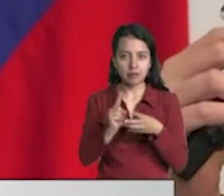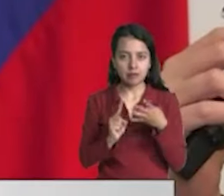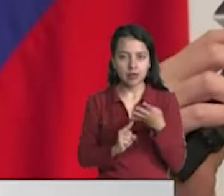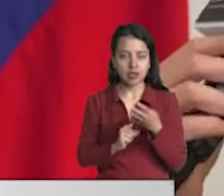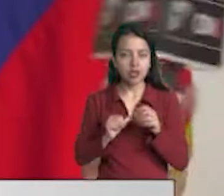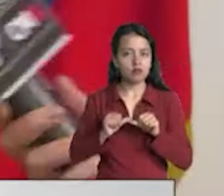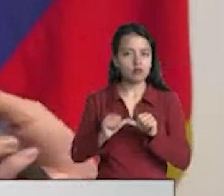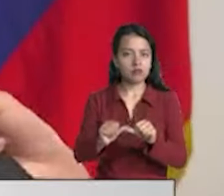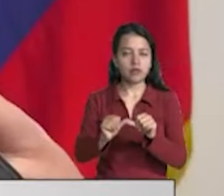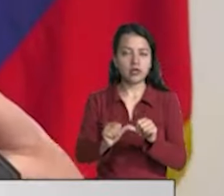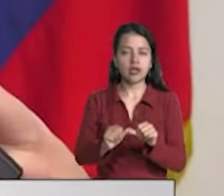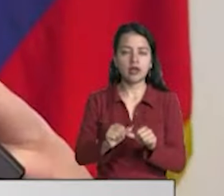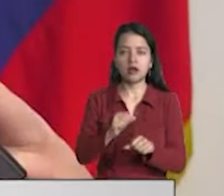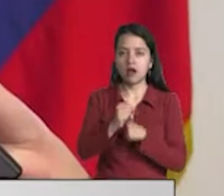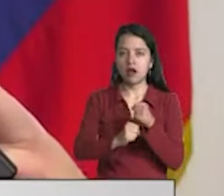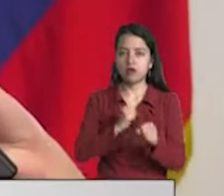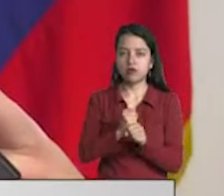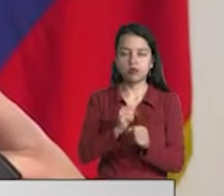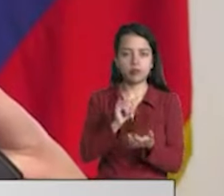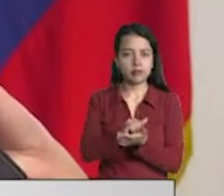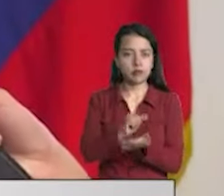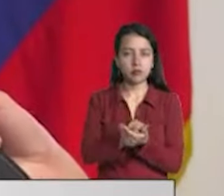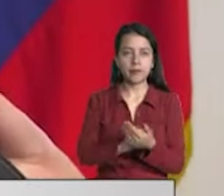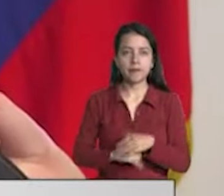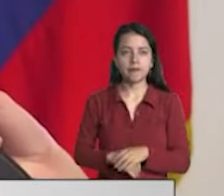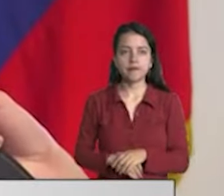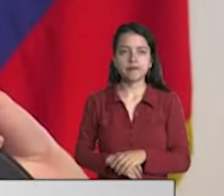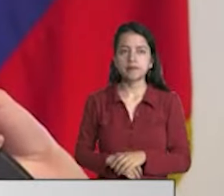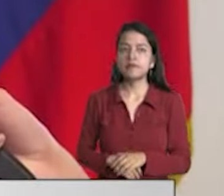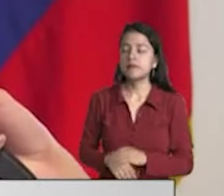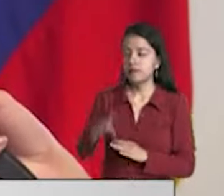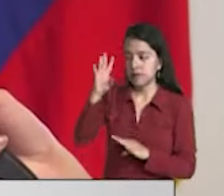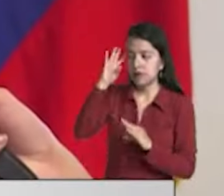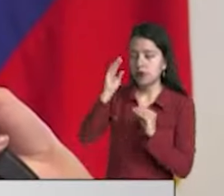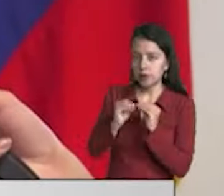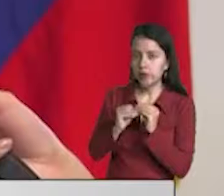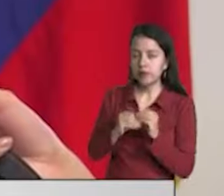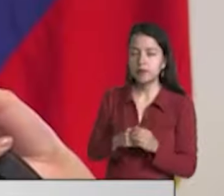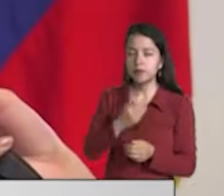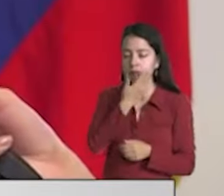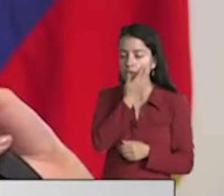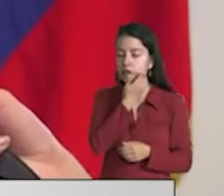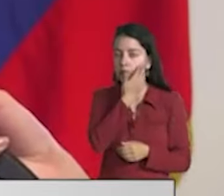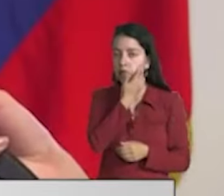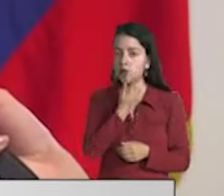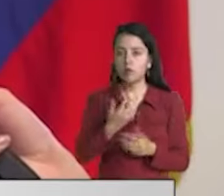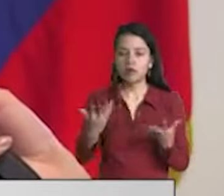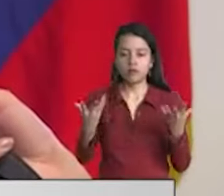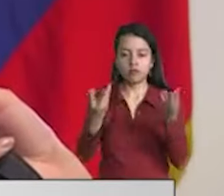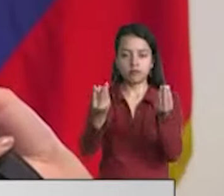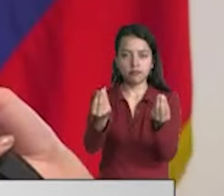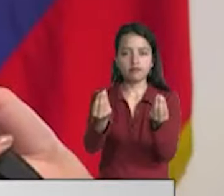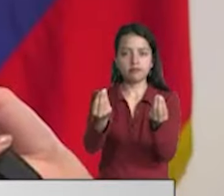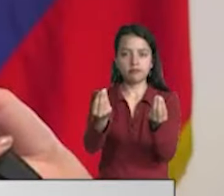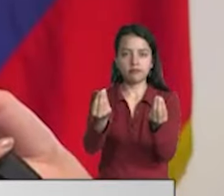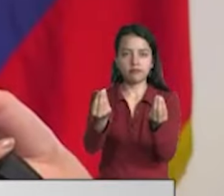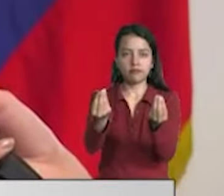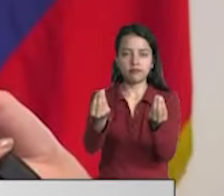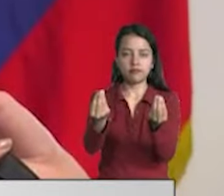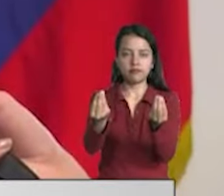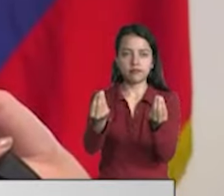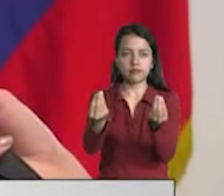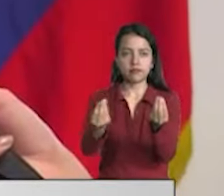beneficios para las mujeres. Estamos de acuerdo, recuerden que la ley siempre hay unas asincronías. Cuando puso los dos regímenes, en el régimen de prima